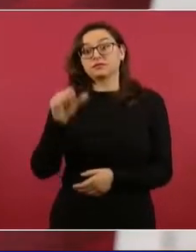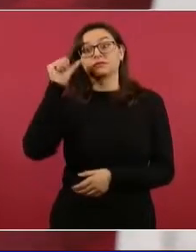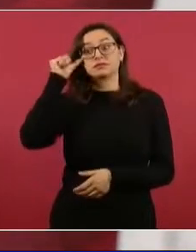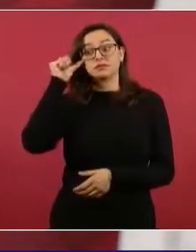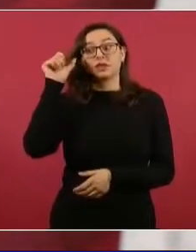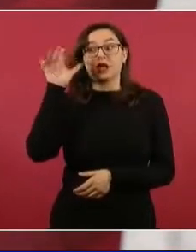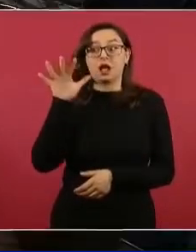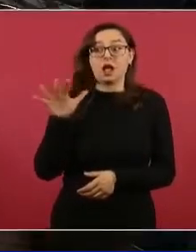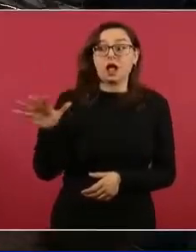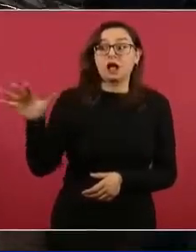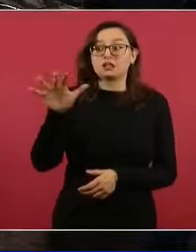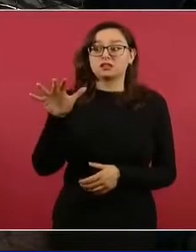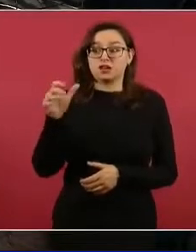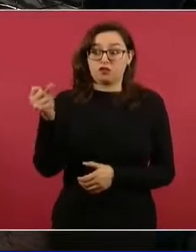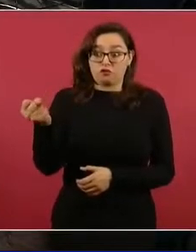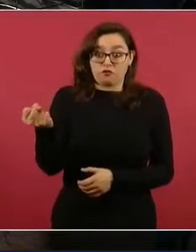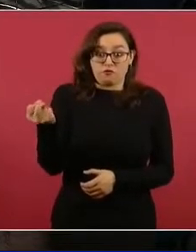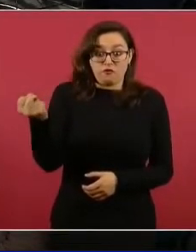es que en 30 años